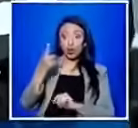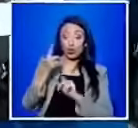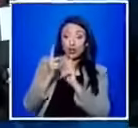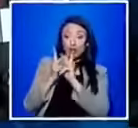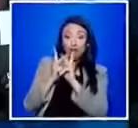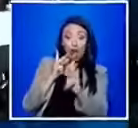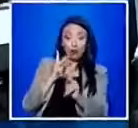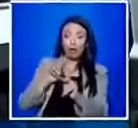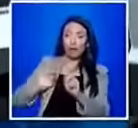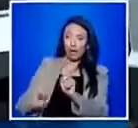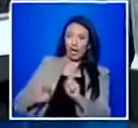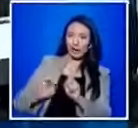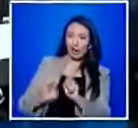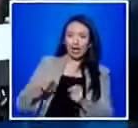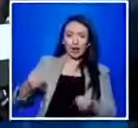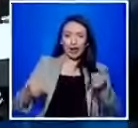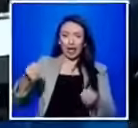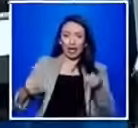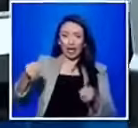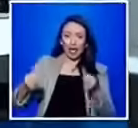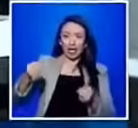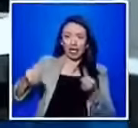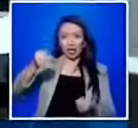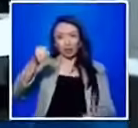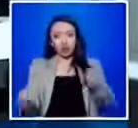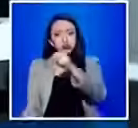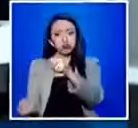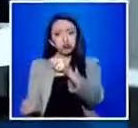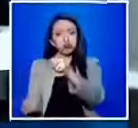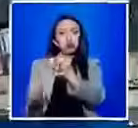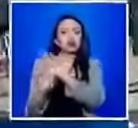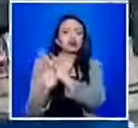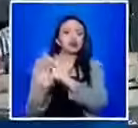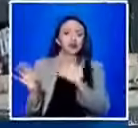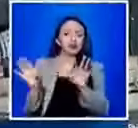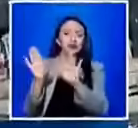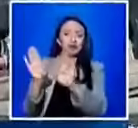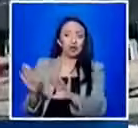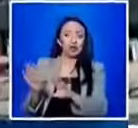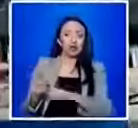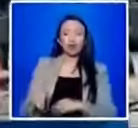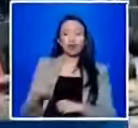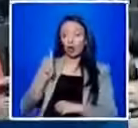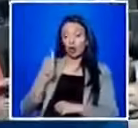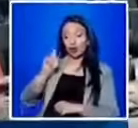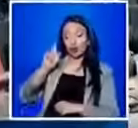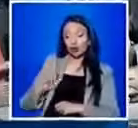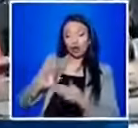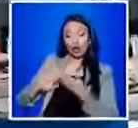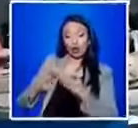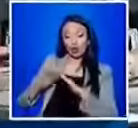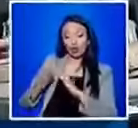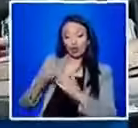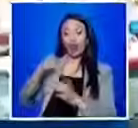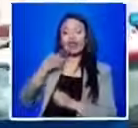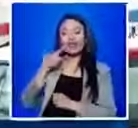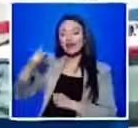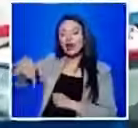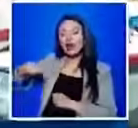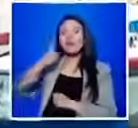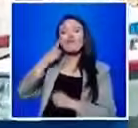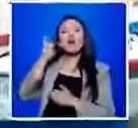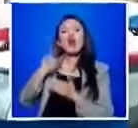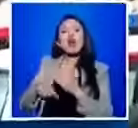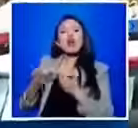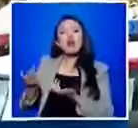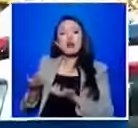bus se volcó aproximadamente en el kilómetro 6 de la vía Pifo-Papayacta. El dirigente de la comunidad explica que venían a participar en